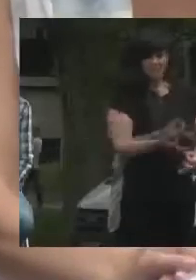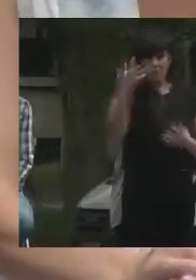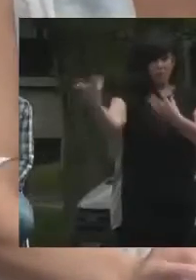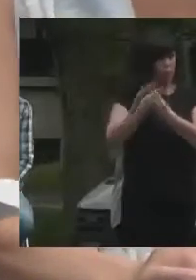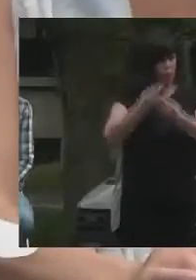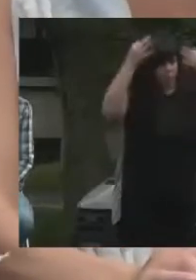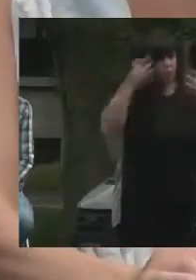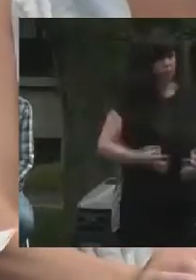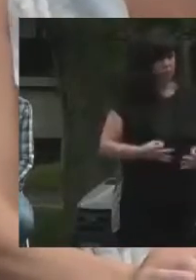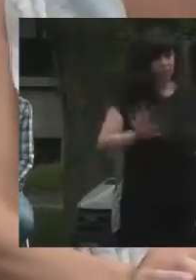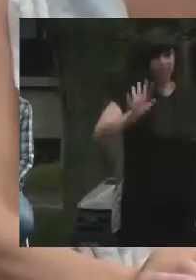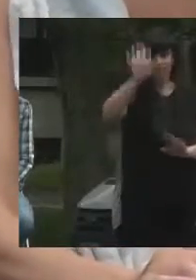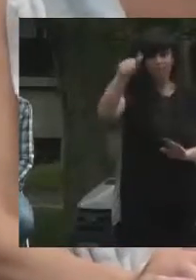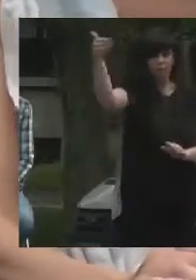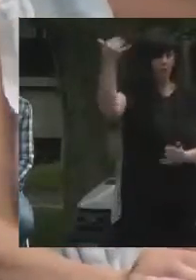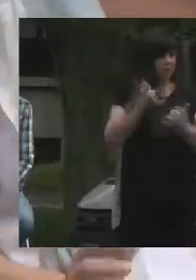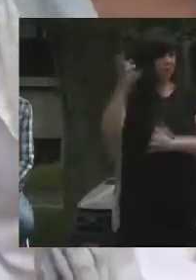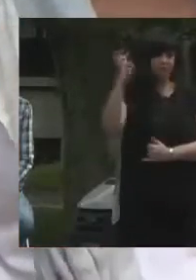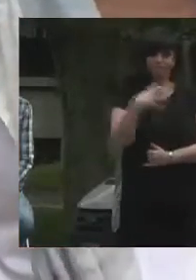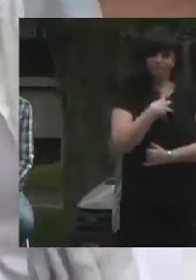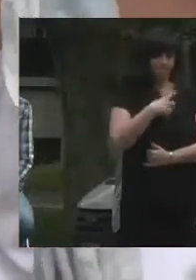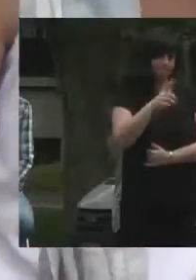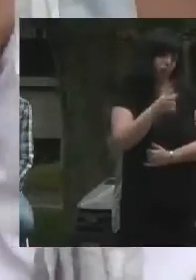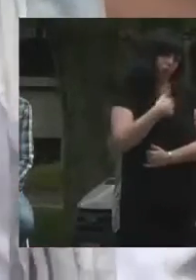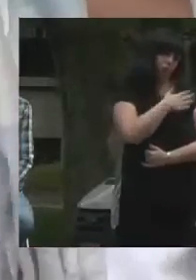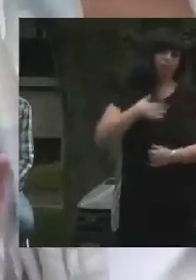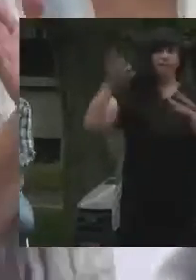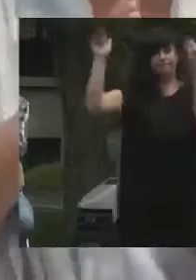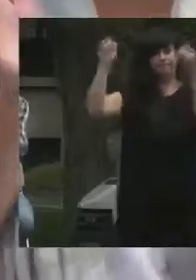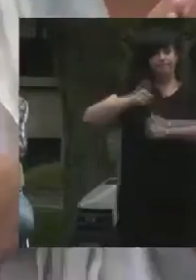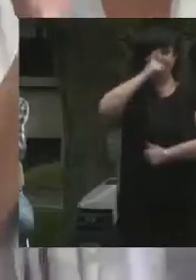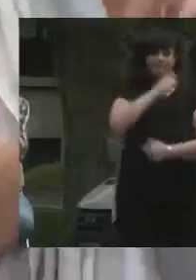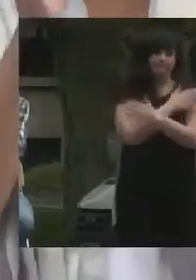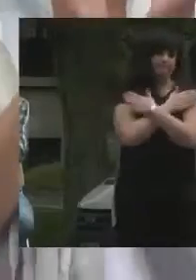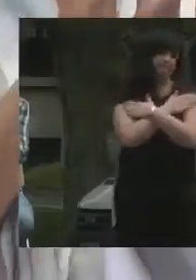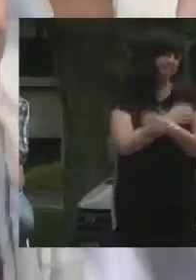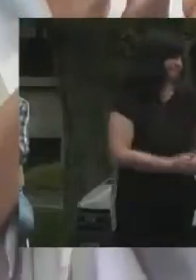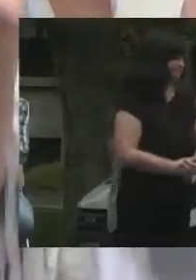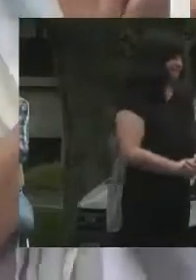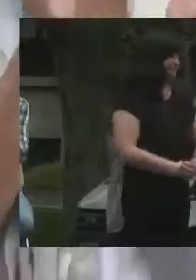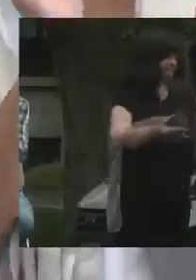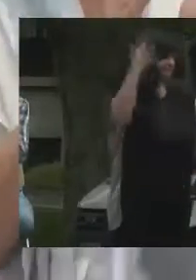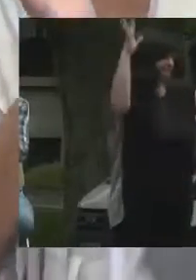se puderan, pero como están fora, non poden estar. Un recordo para elas e todo a Garimo.